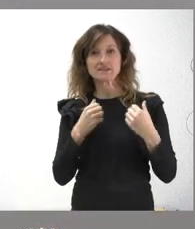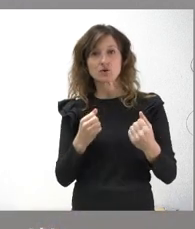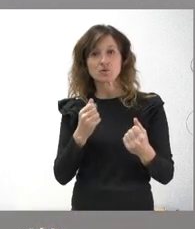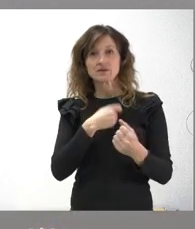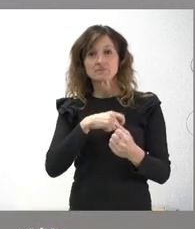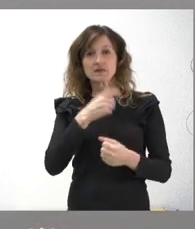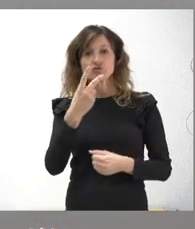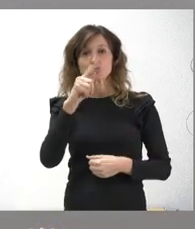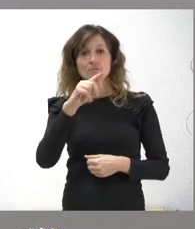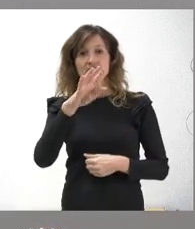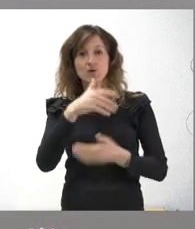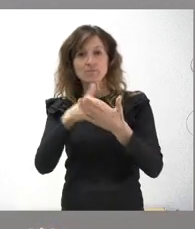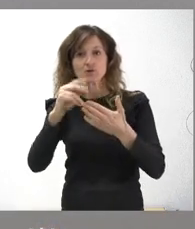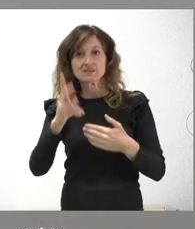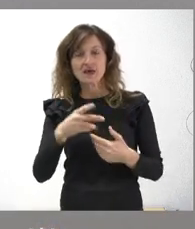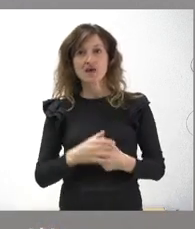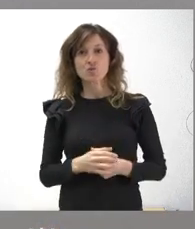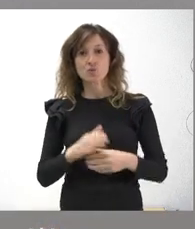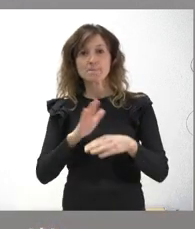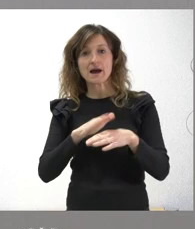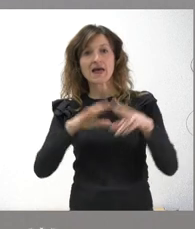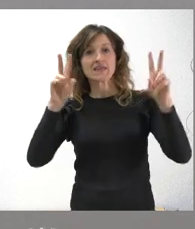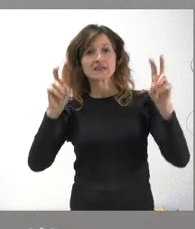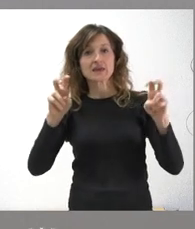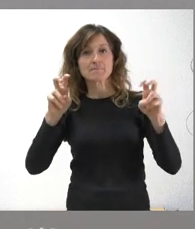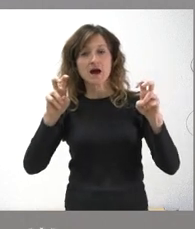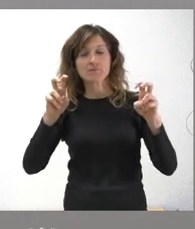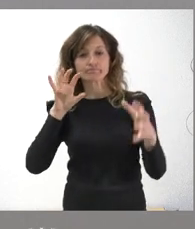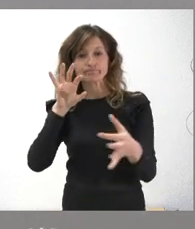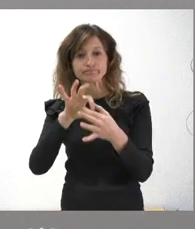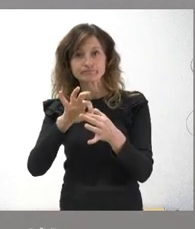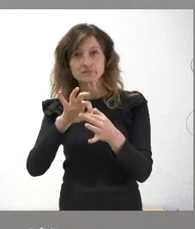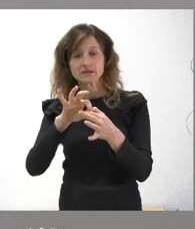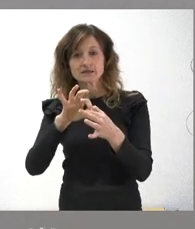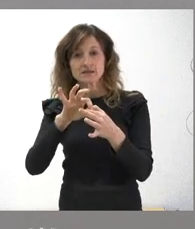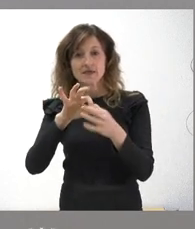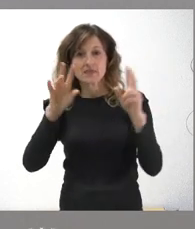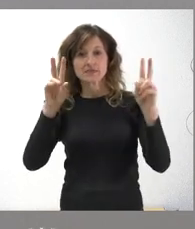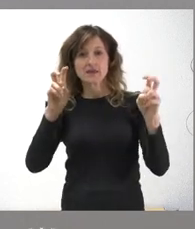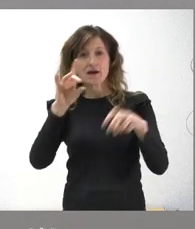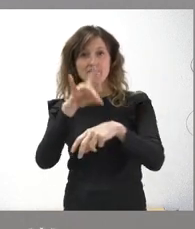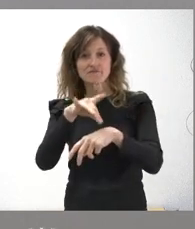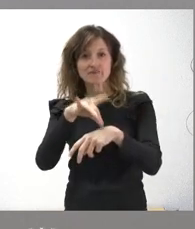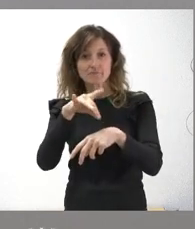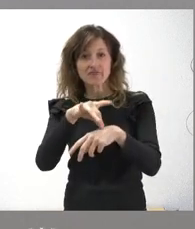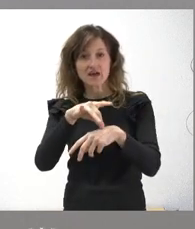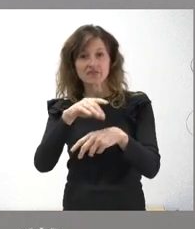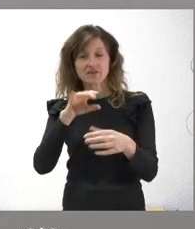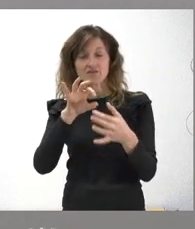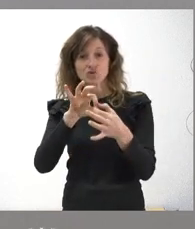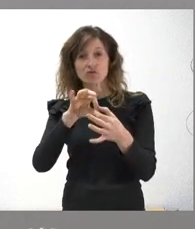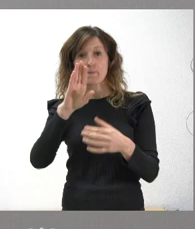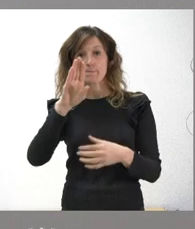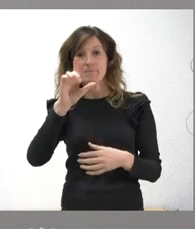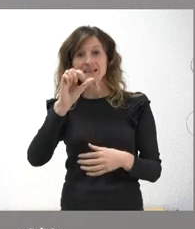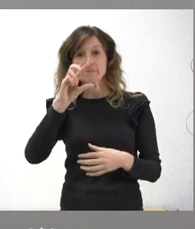2,5 millones de euros para una actuación vinculada a cuestiones de una enfermedad asociada al plasma y